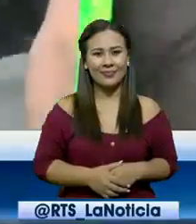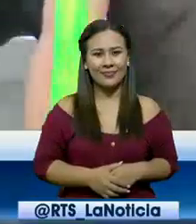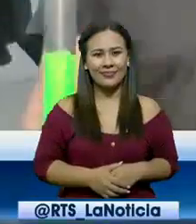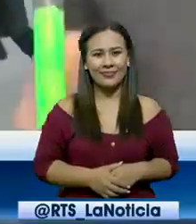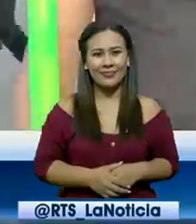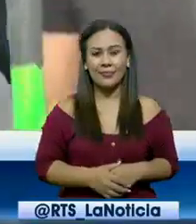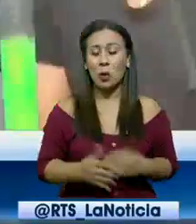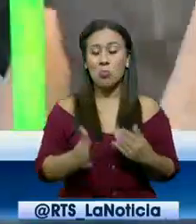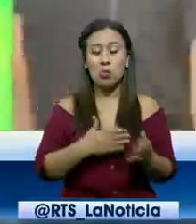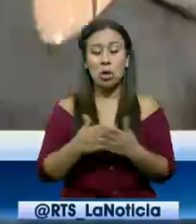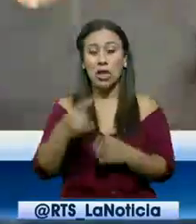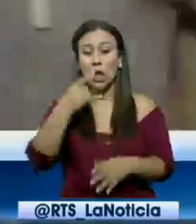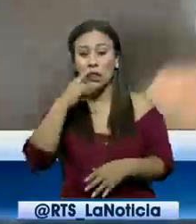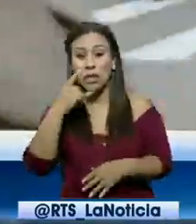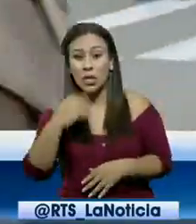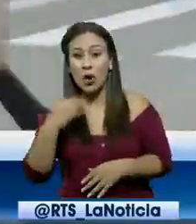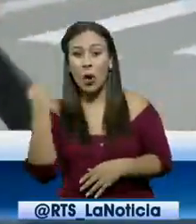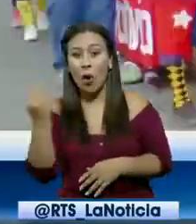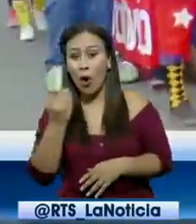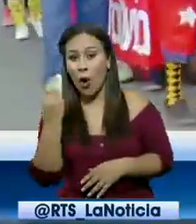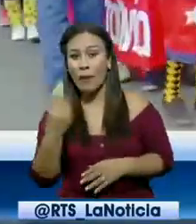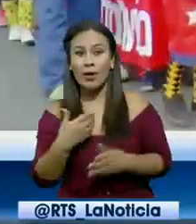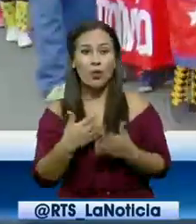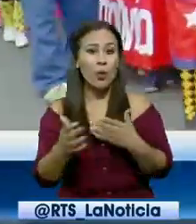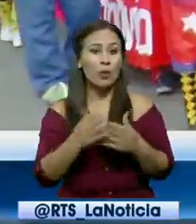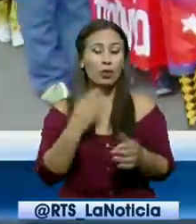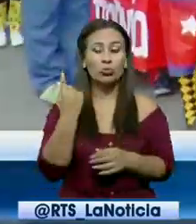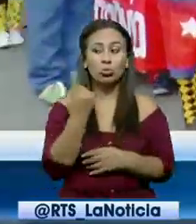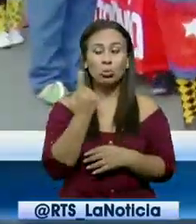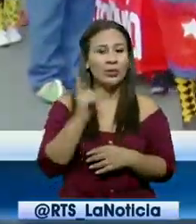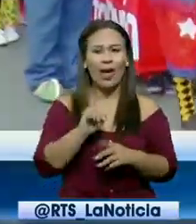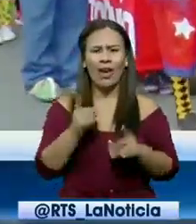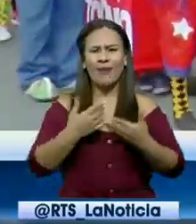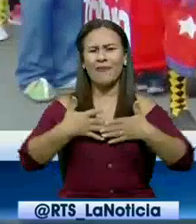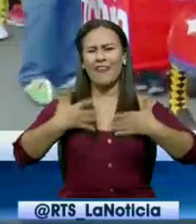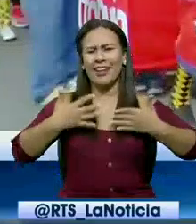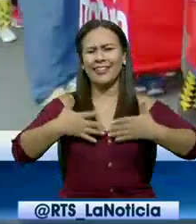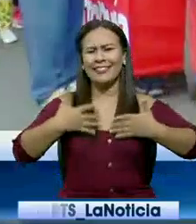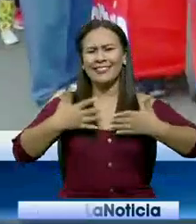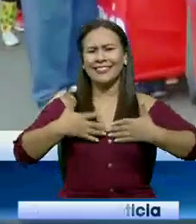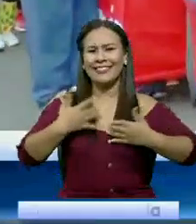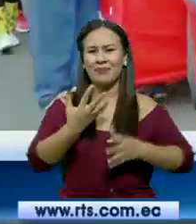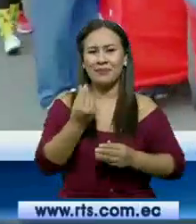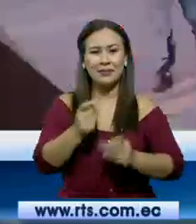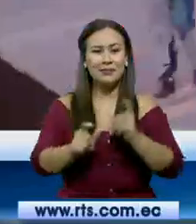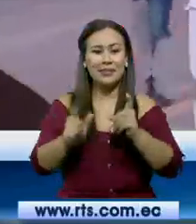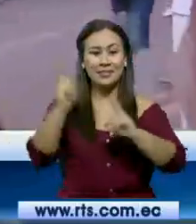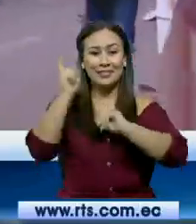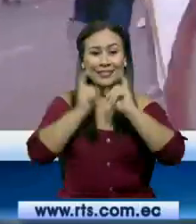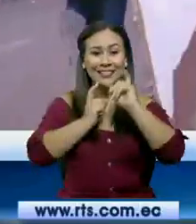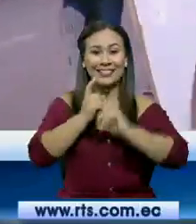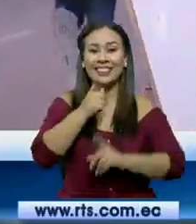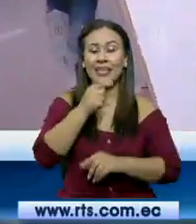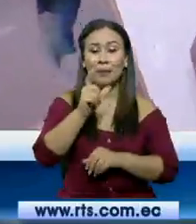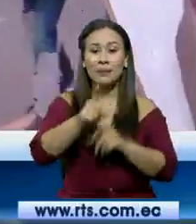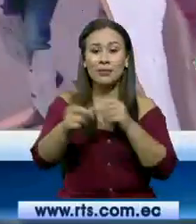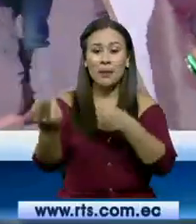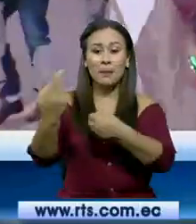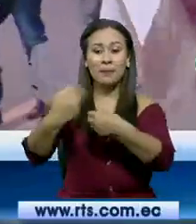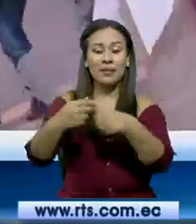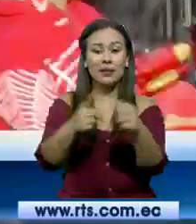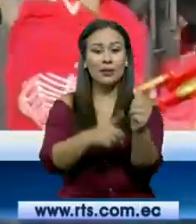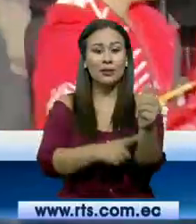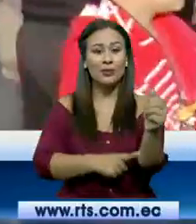No hay edades, no hay géneros, no hay soledades, solo hay derroche de entusiasmo y alegría sentidas por todos los protagonistas de esta